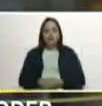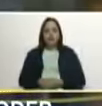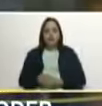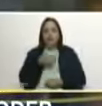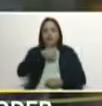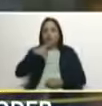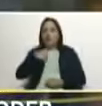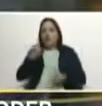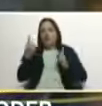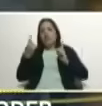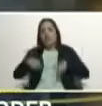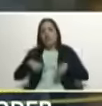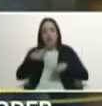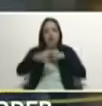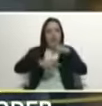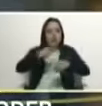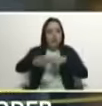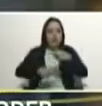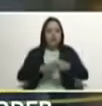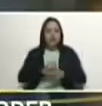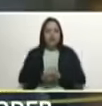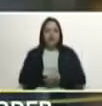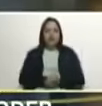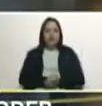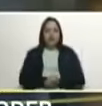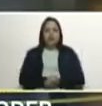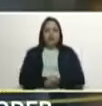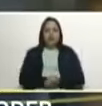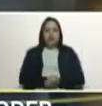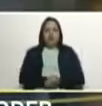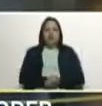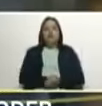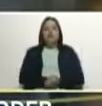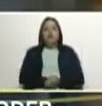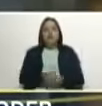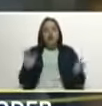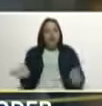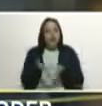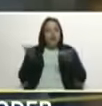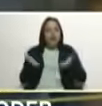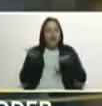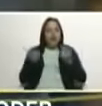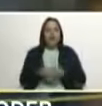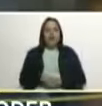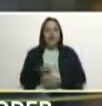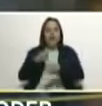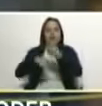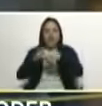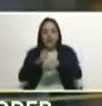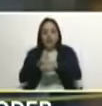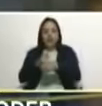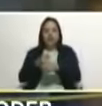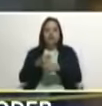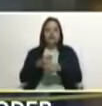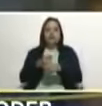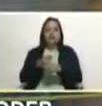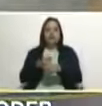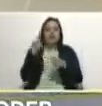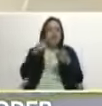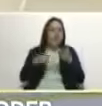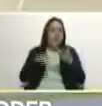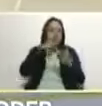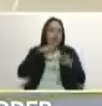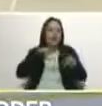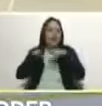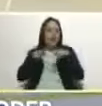también estamos en un proceso de fomentar exportaciones diferentes, las exportaciones petroleras, crear una ley